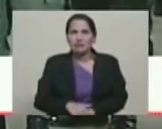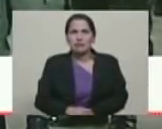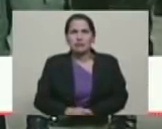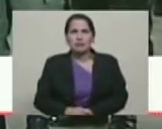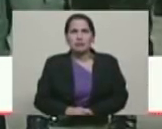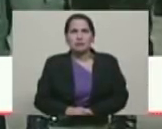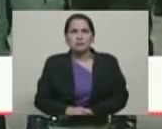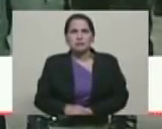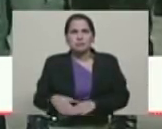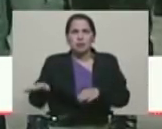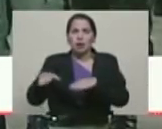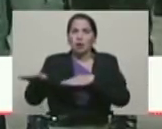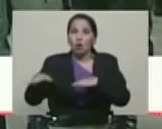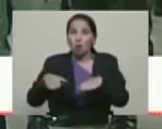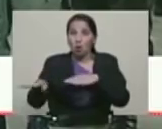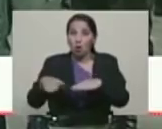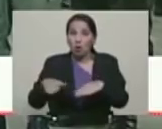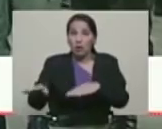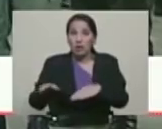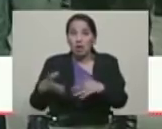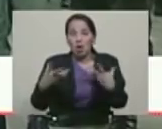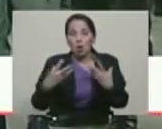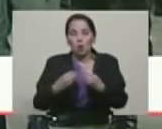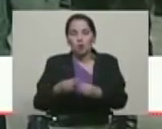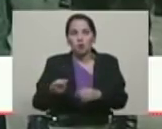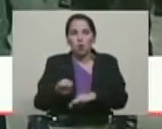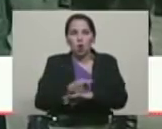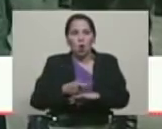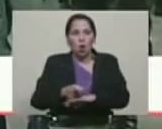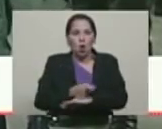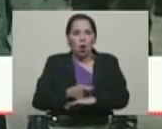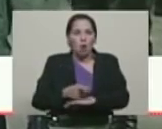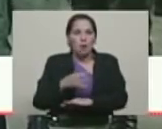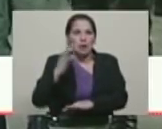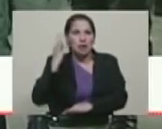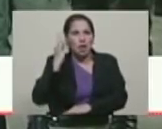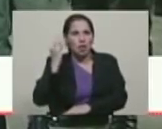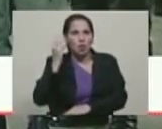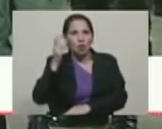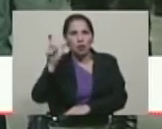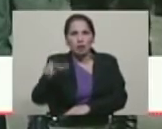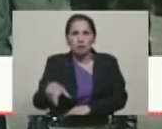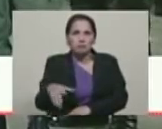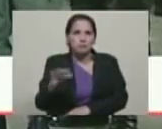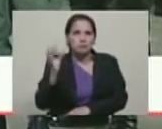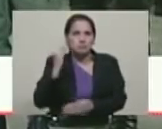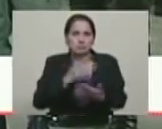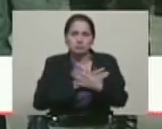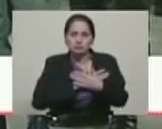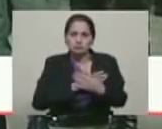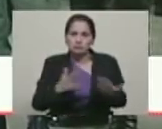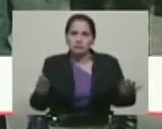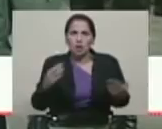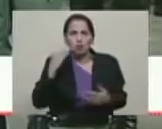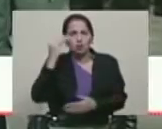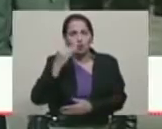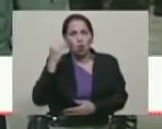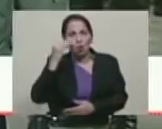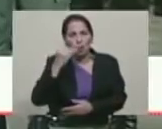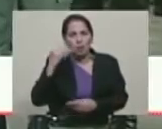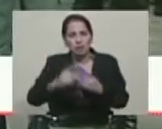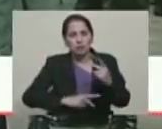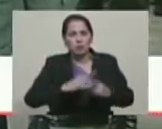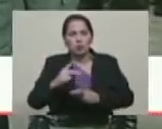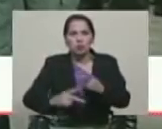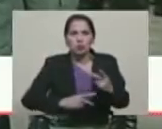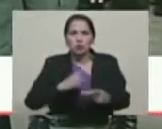recaute, Estado Cojedes, nuestra gobernadora Margot Godoy. Adelante con la zafra de tomate del Estado Cojedes,